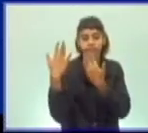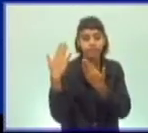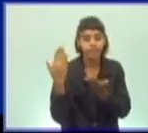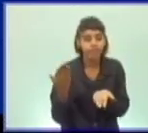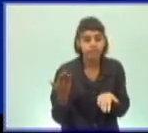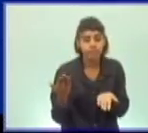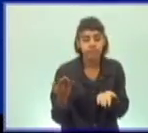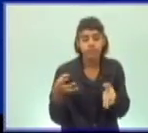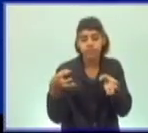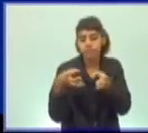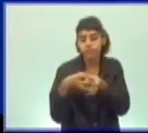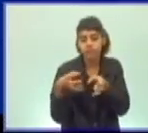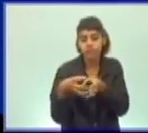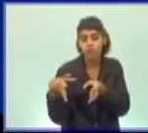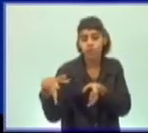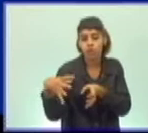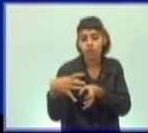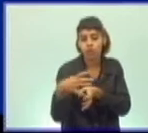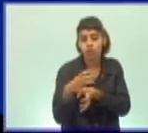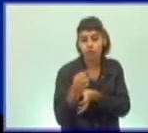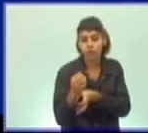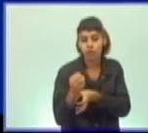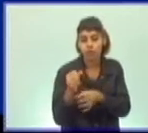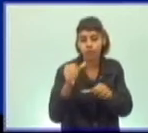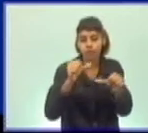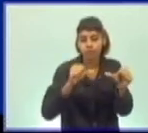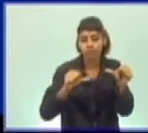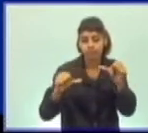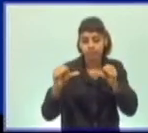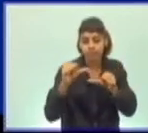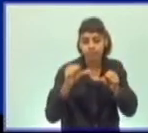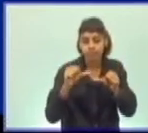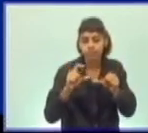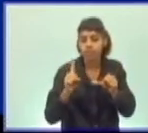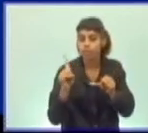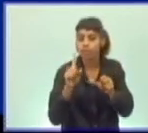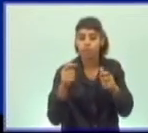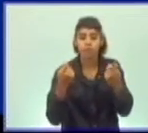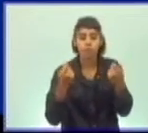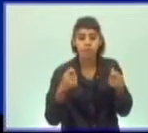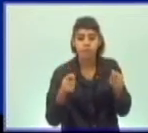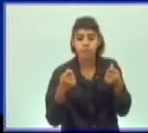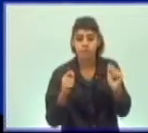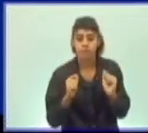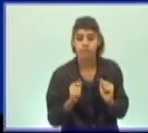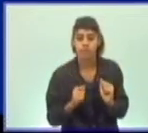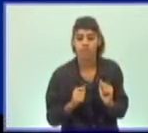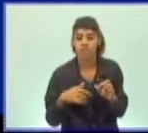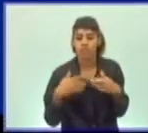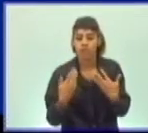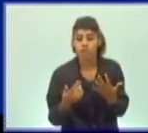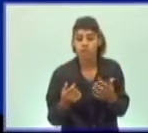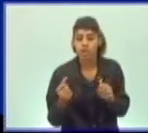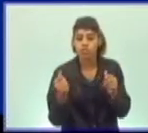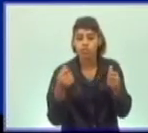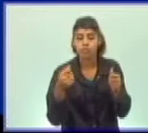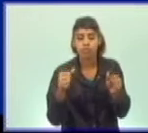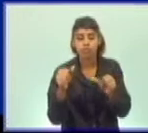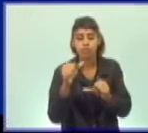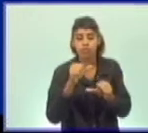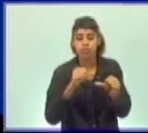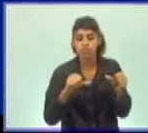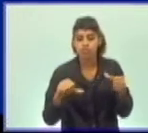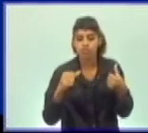este grupo todos estos elementos son elementos no metálicos, ¿verdad? ¿Cuál es la sustancia simple del elemento